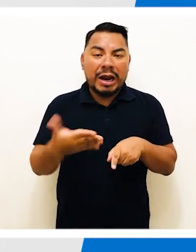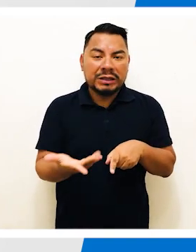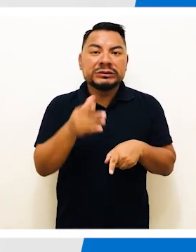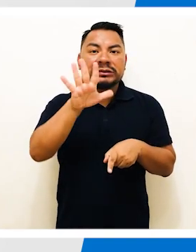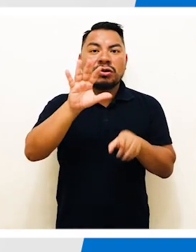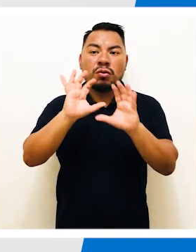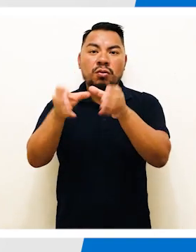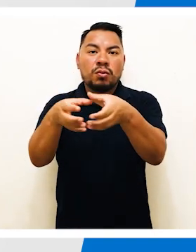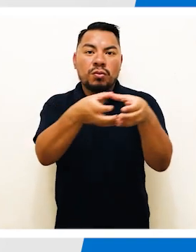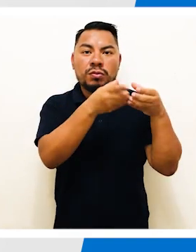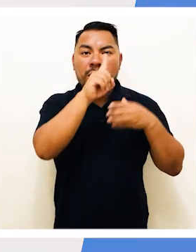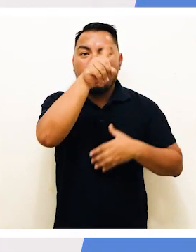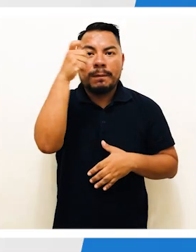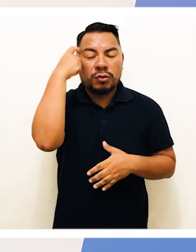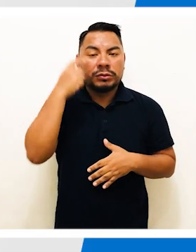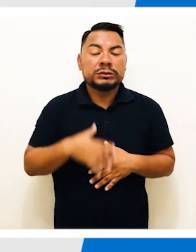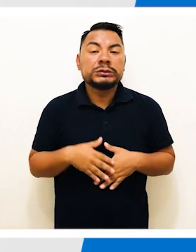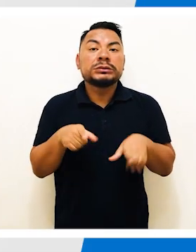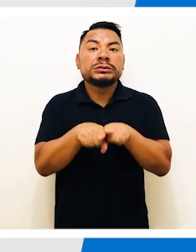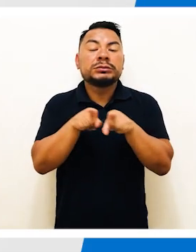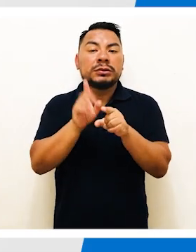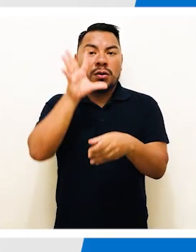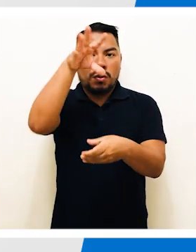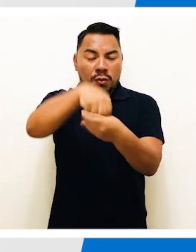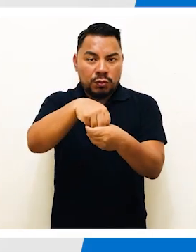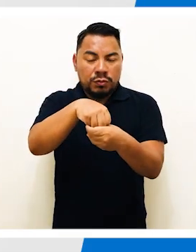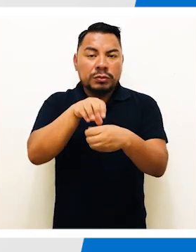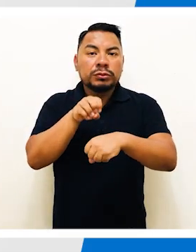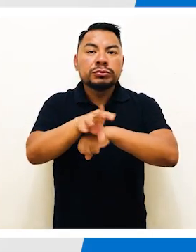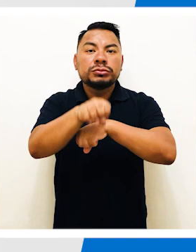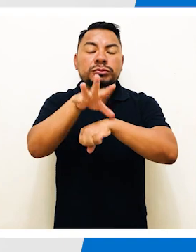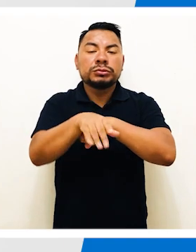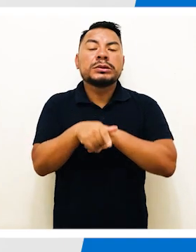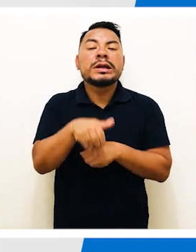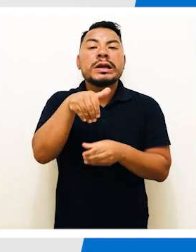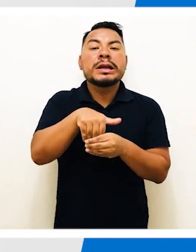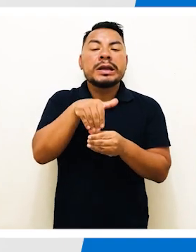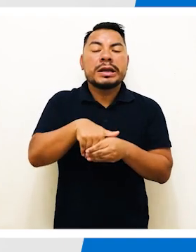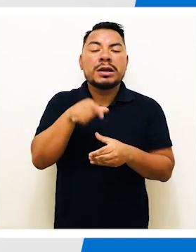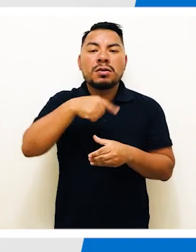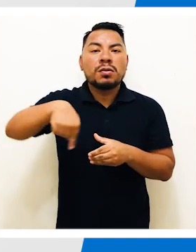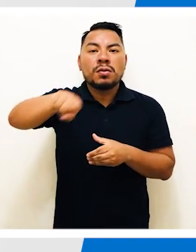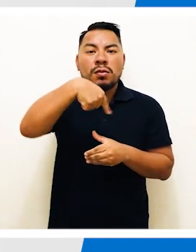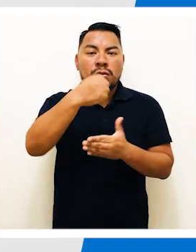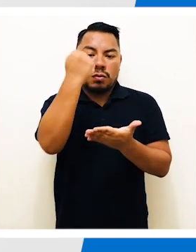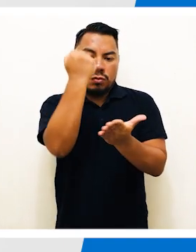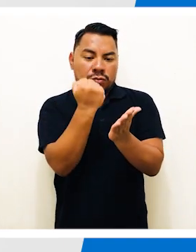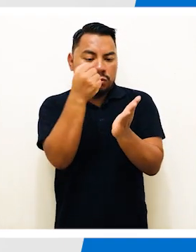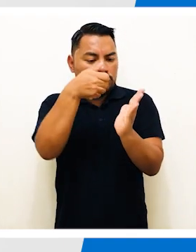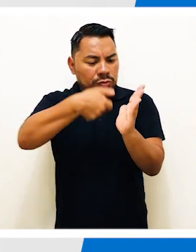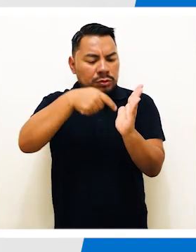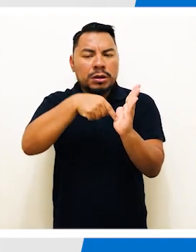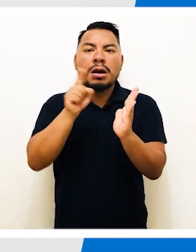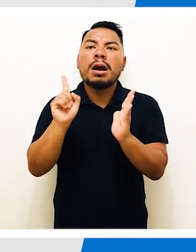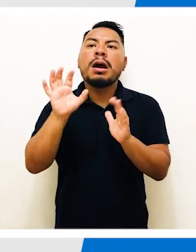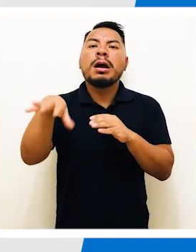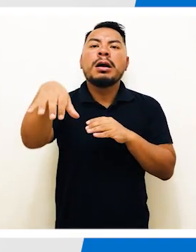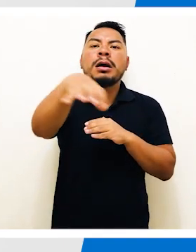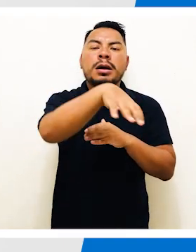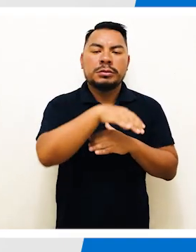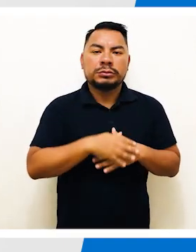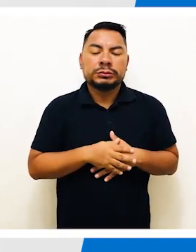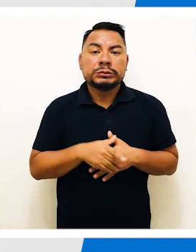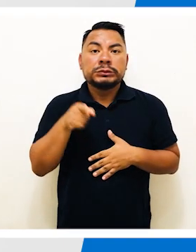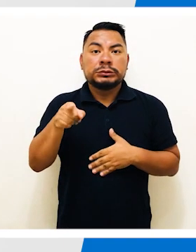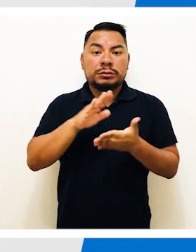1 a 5 organizaciones políticas. También incluirá instrucciones para el elector y un código de barras único para cada distrito.